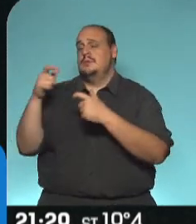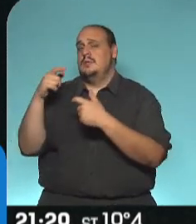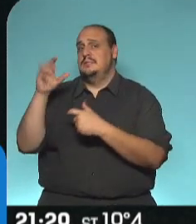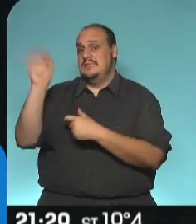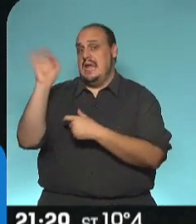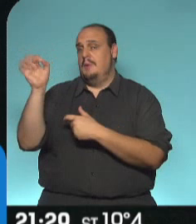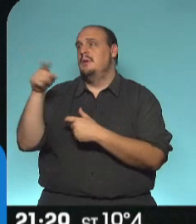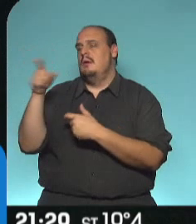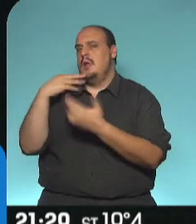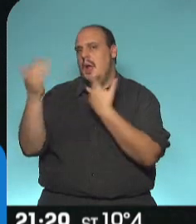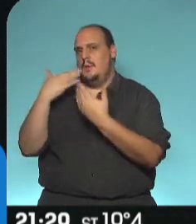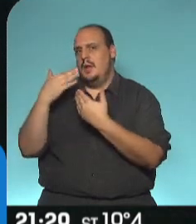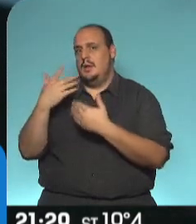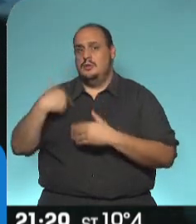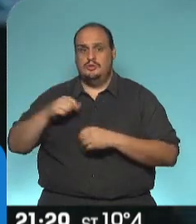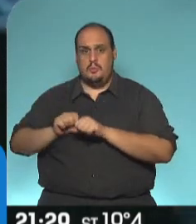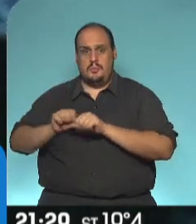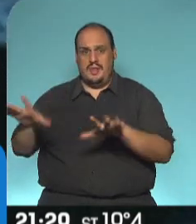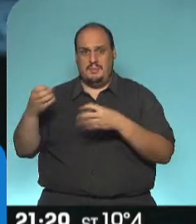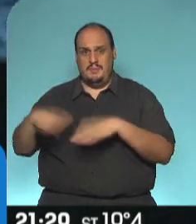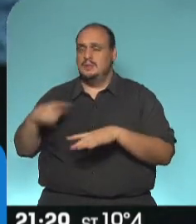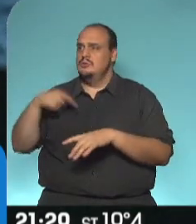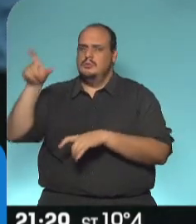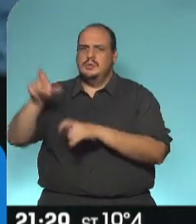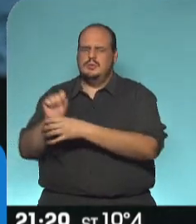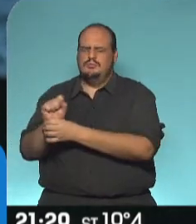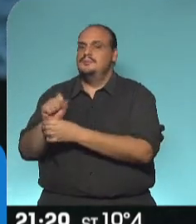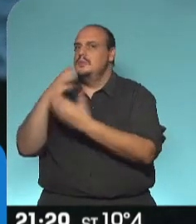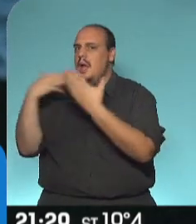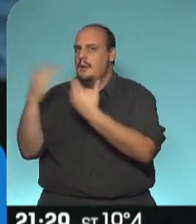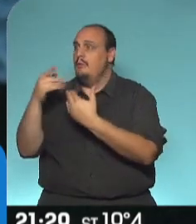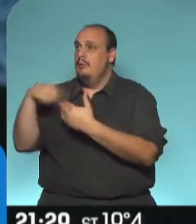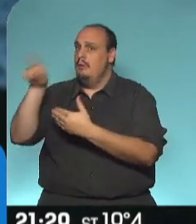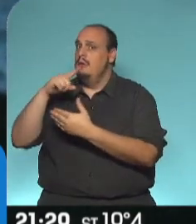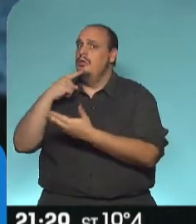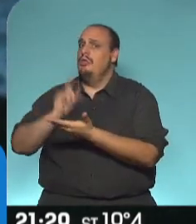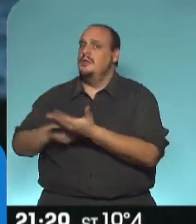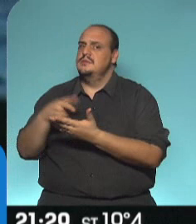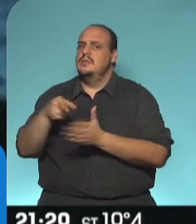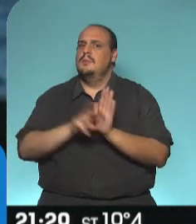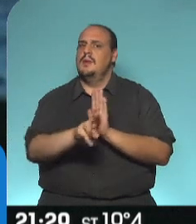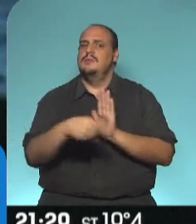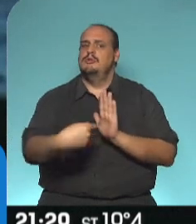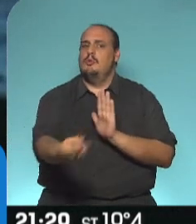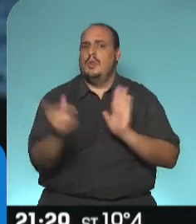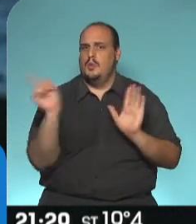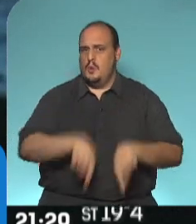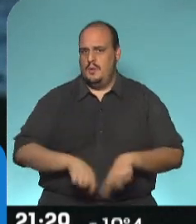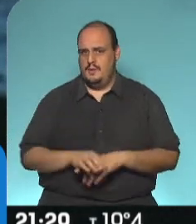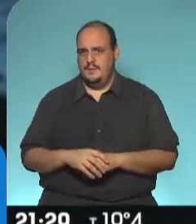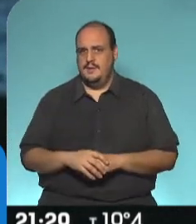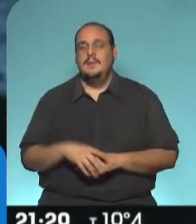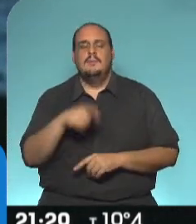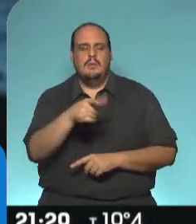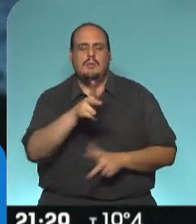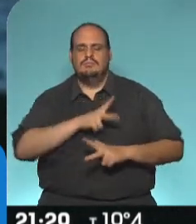lo que hemos hecho desde que se desató esta pandemia y creo que nosotros muy bien resultados y que van a ser ellos quienes van a determinar cuándo se puede ver hacer actividad física pero pero